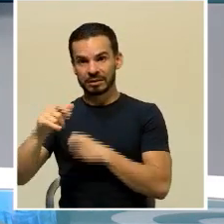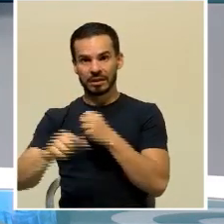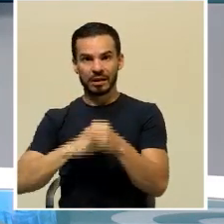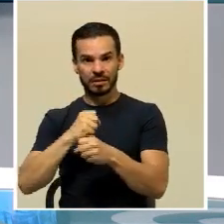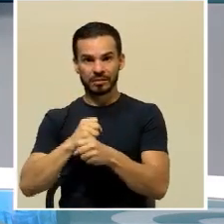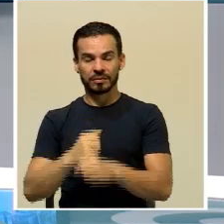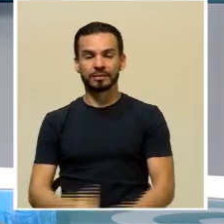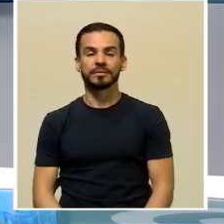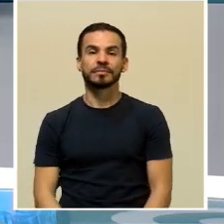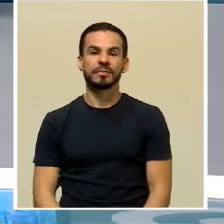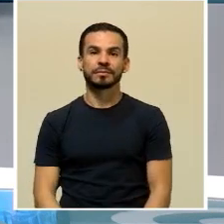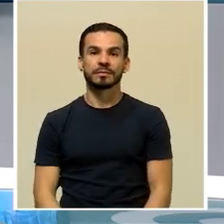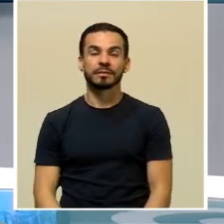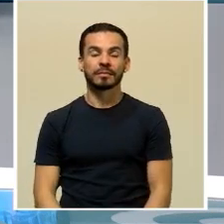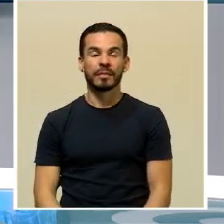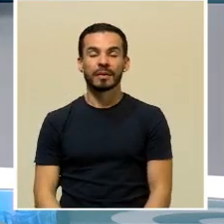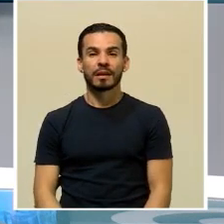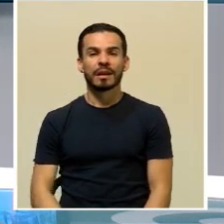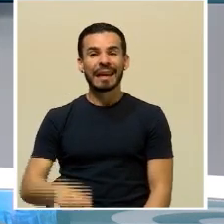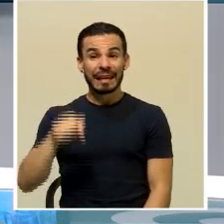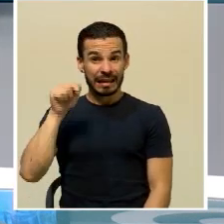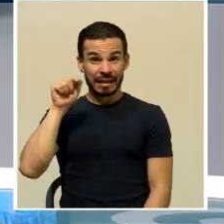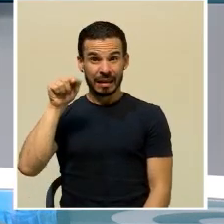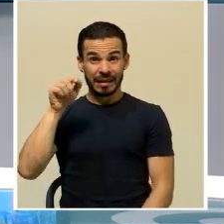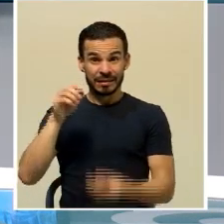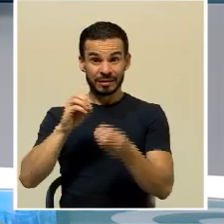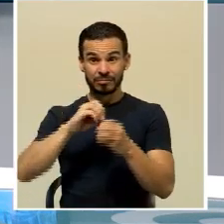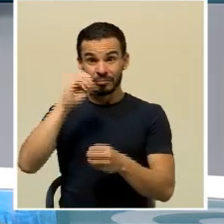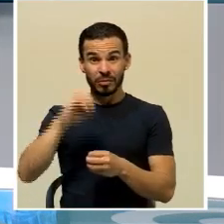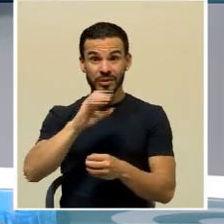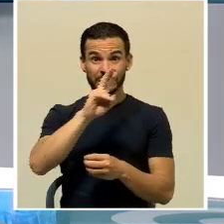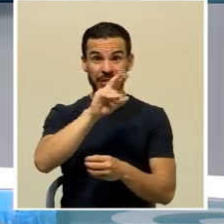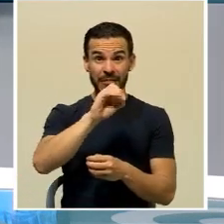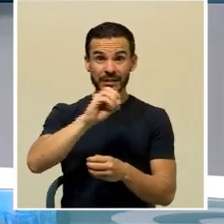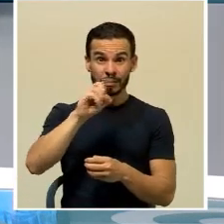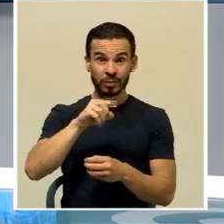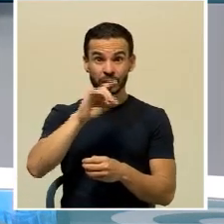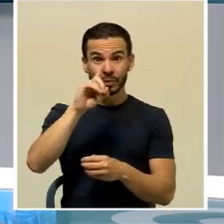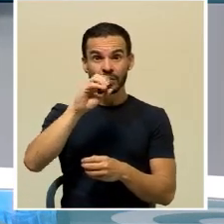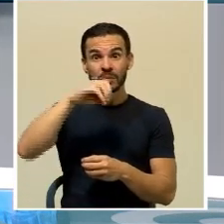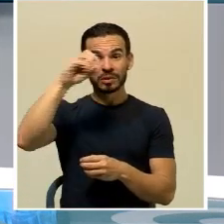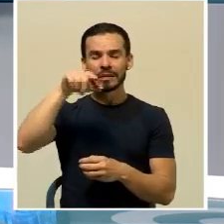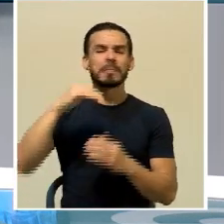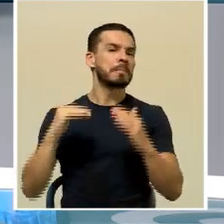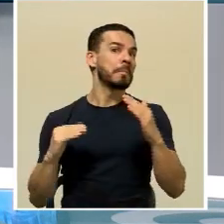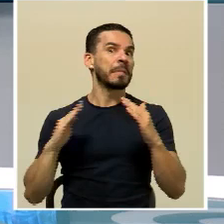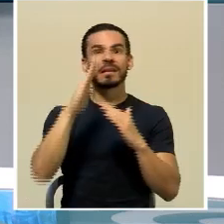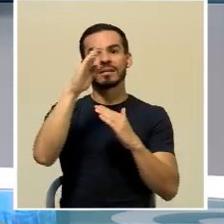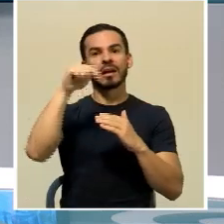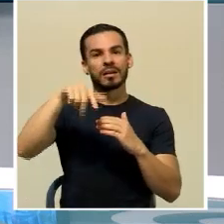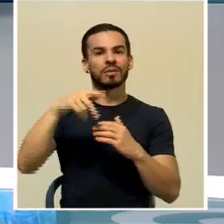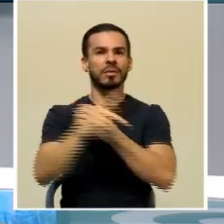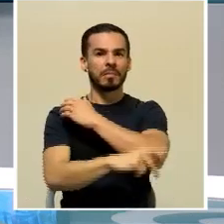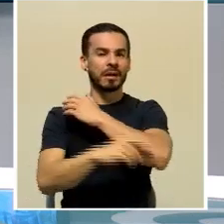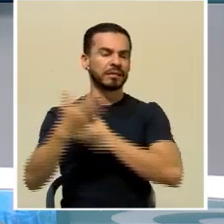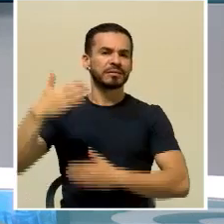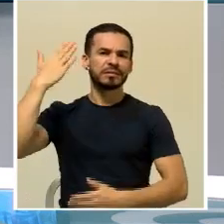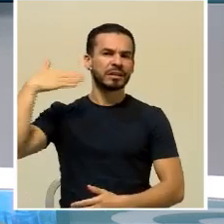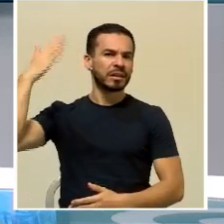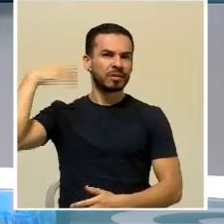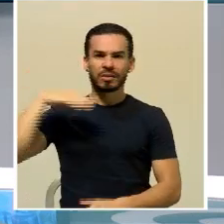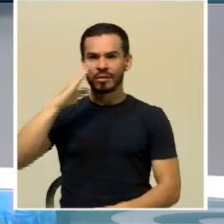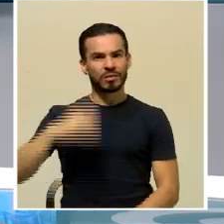año. Este es el nivel más alto en la historia del país. En Costa